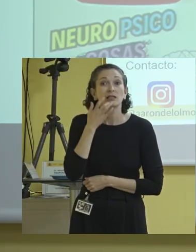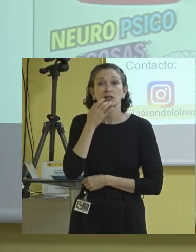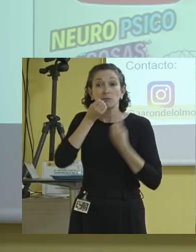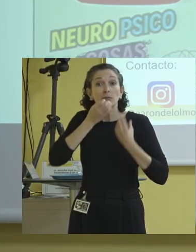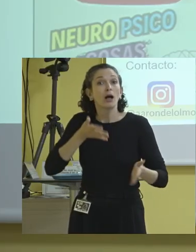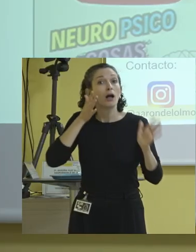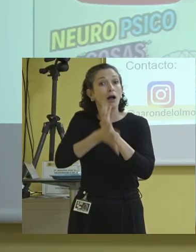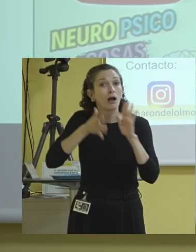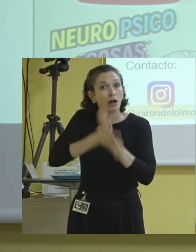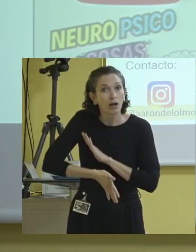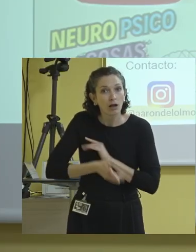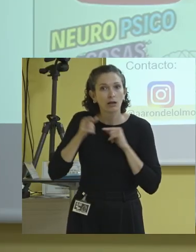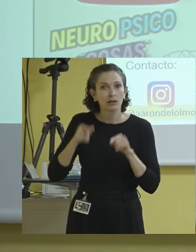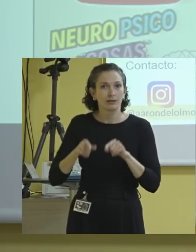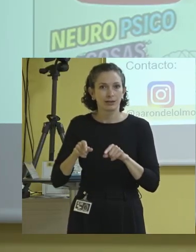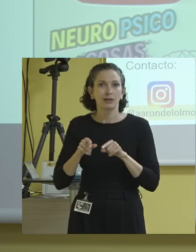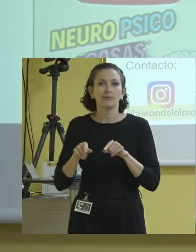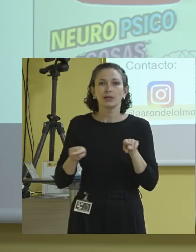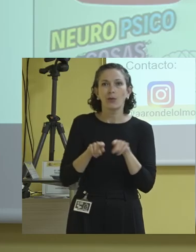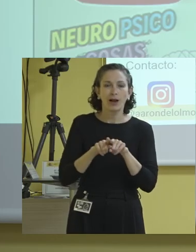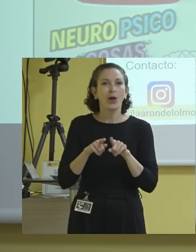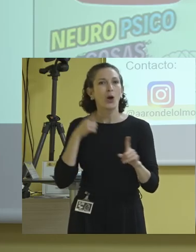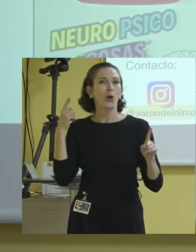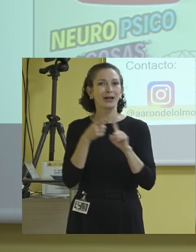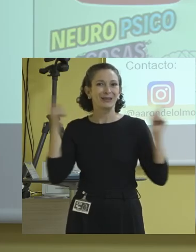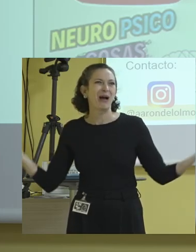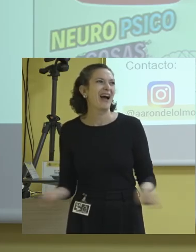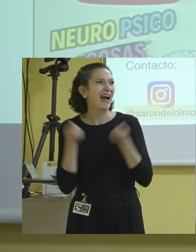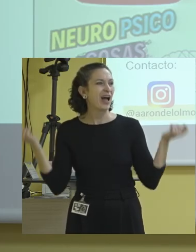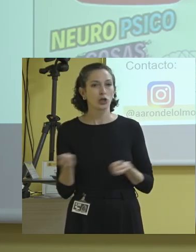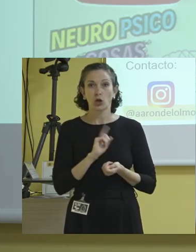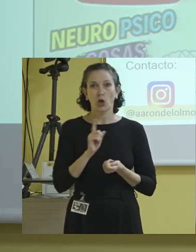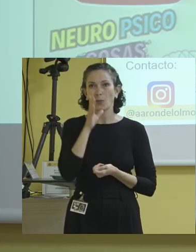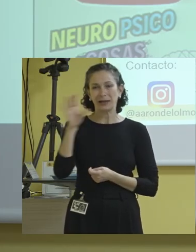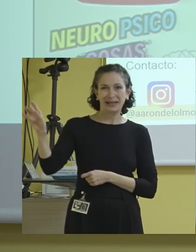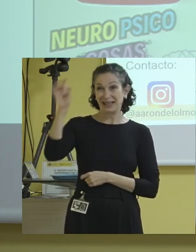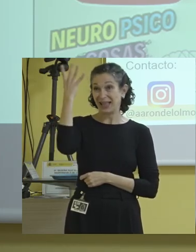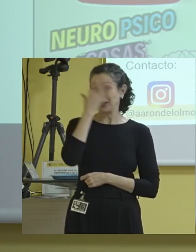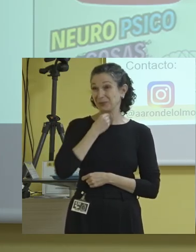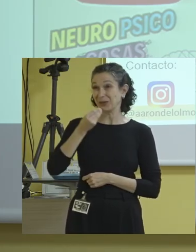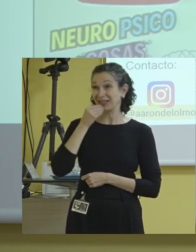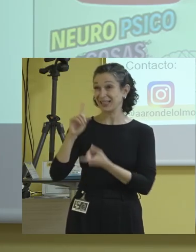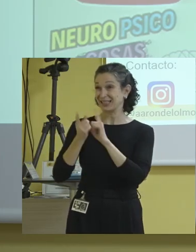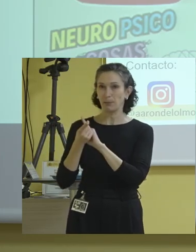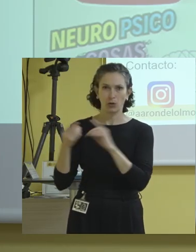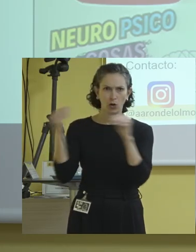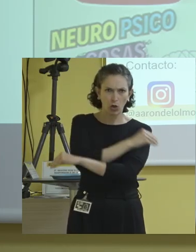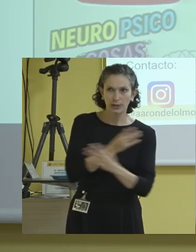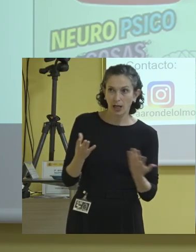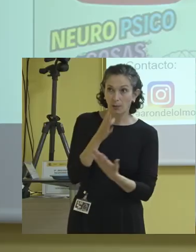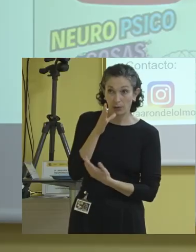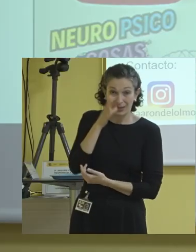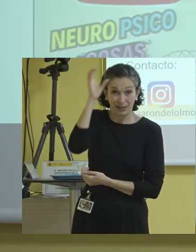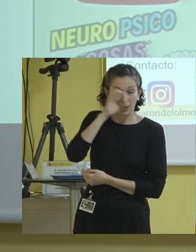bien, tampoco es tan sensacionalista. Va en contra de muchas de las ideas bonitas y cambios. Sí, es que la ciencia lo que te va a contar es lo